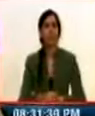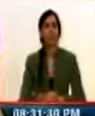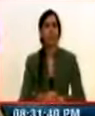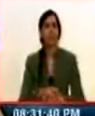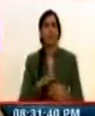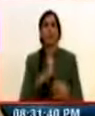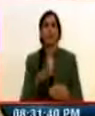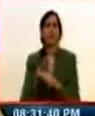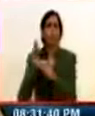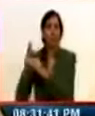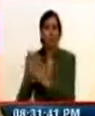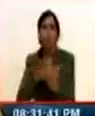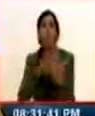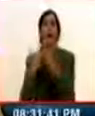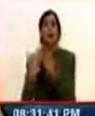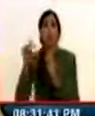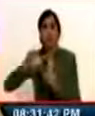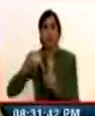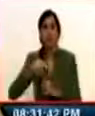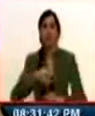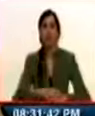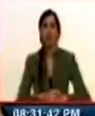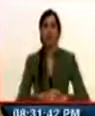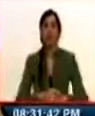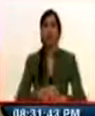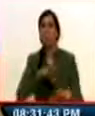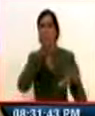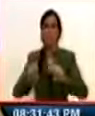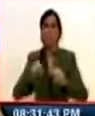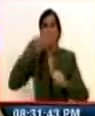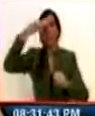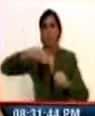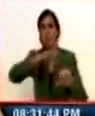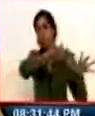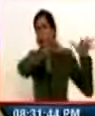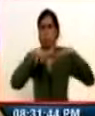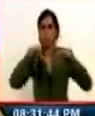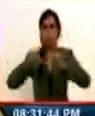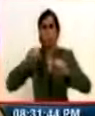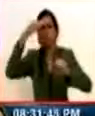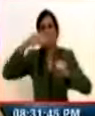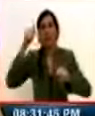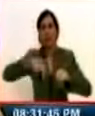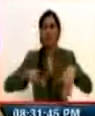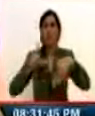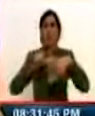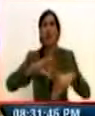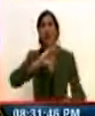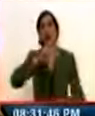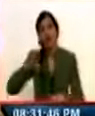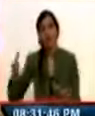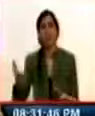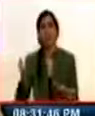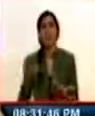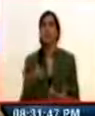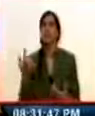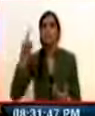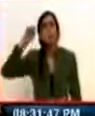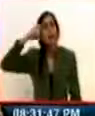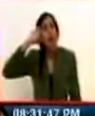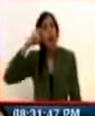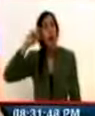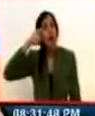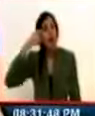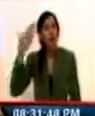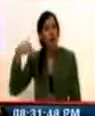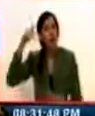humilde de Chorrillo. En la intervención militar de los Estados Unidos en América Latina y el Caribe. Son las heridas de nuestro